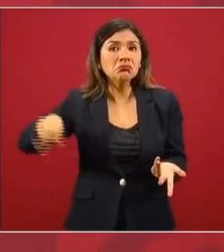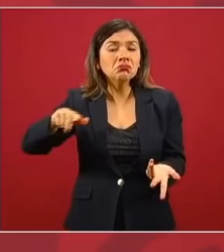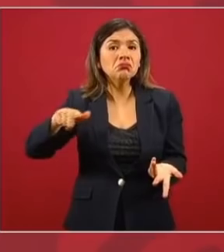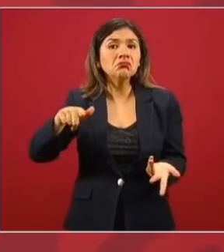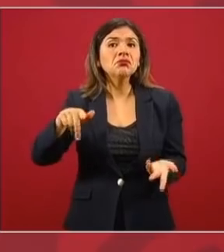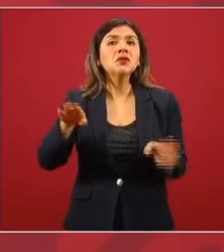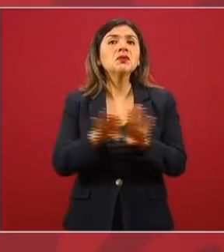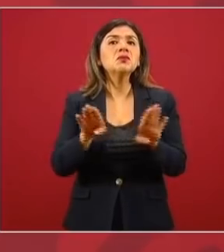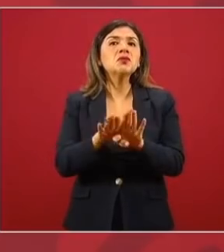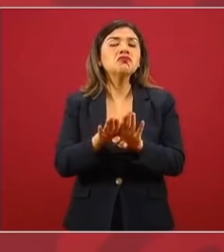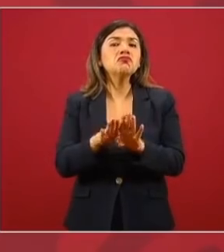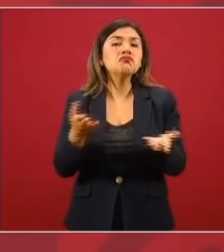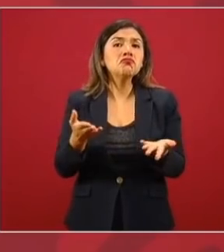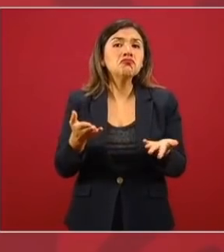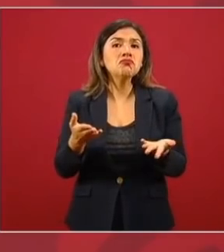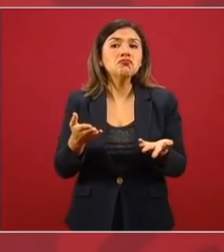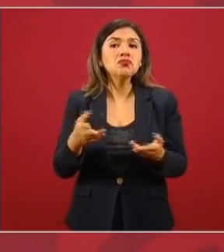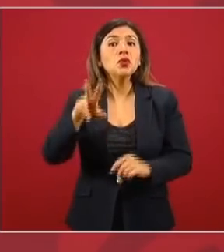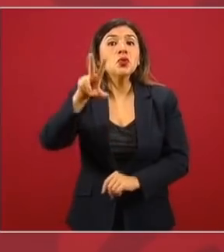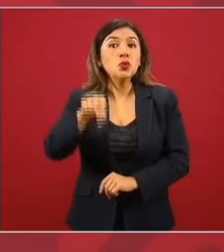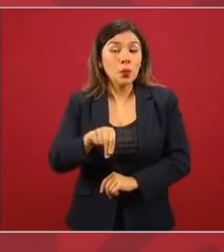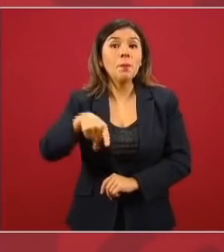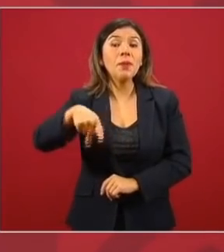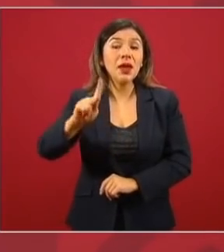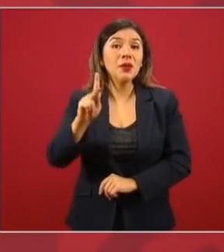nada más que no